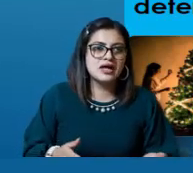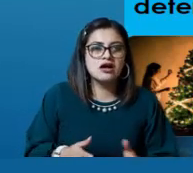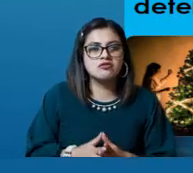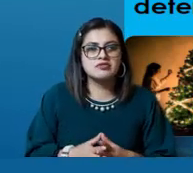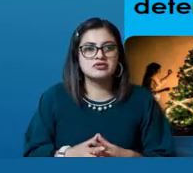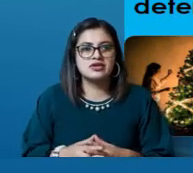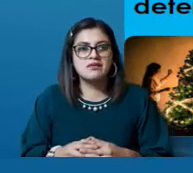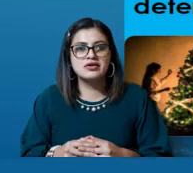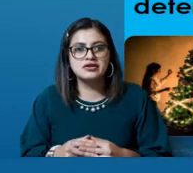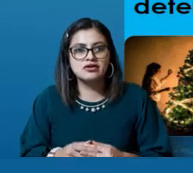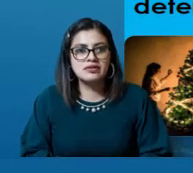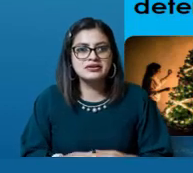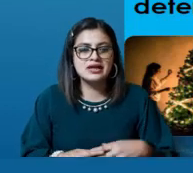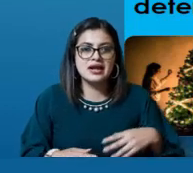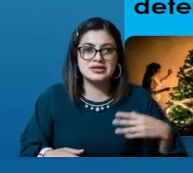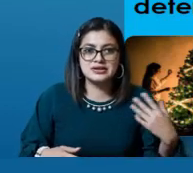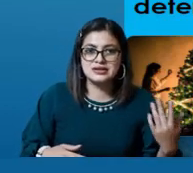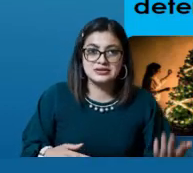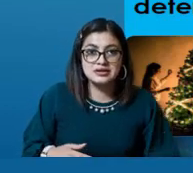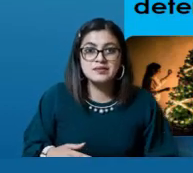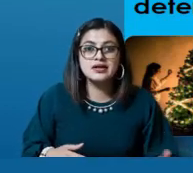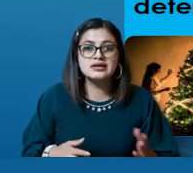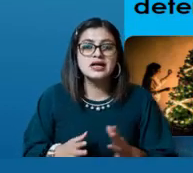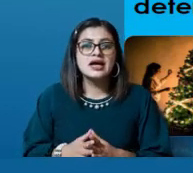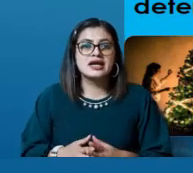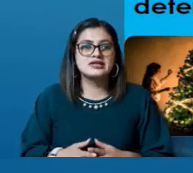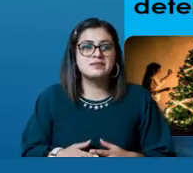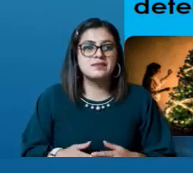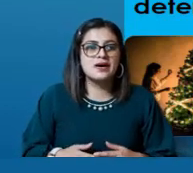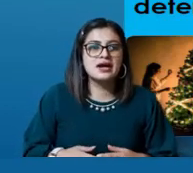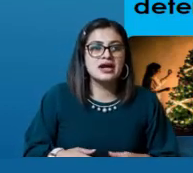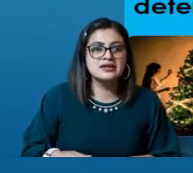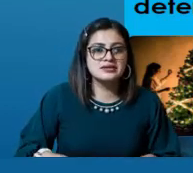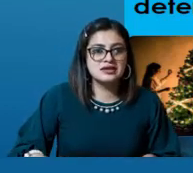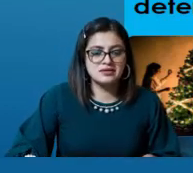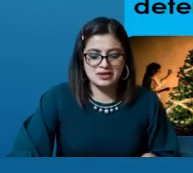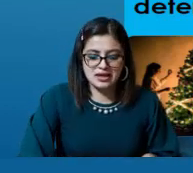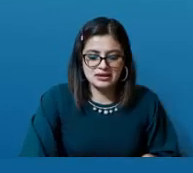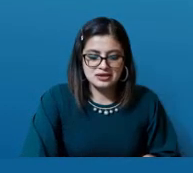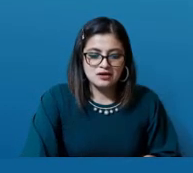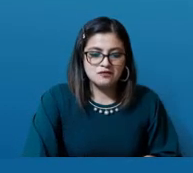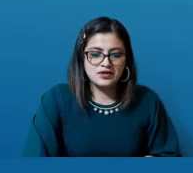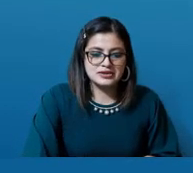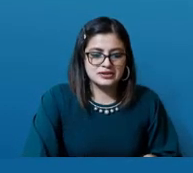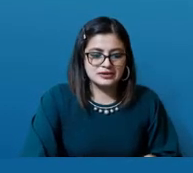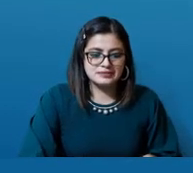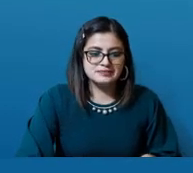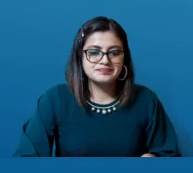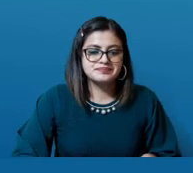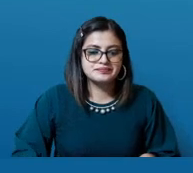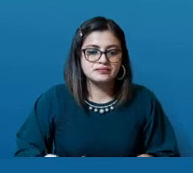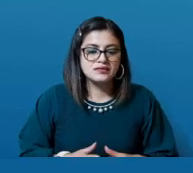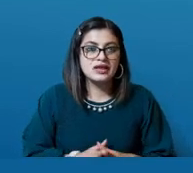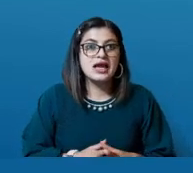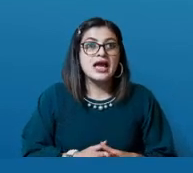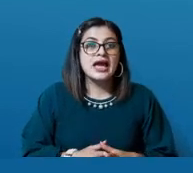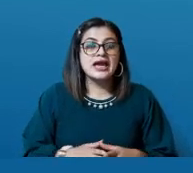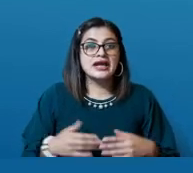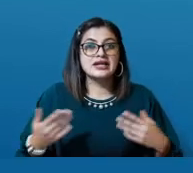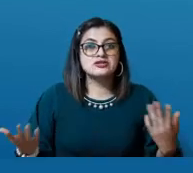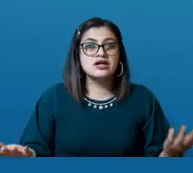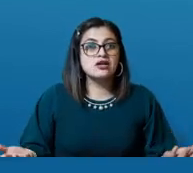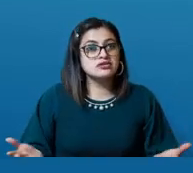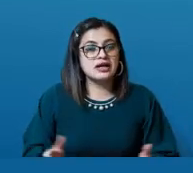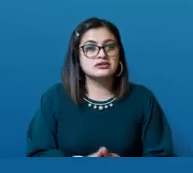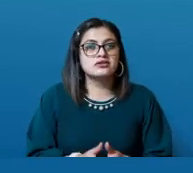de Navidad, como mencionábamos anteriormente, las recetas típicas que se preparan en determinadas fiestas.